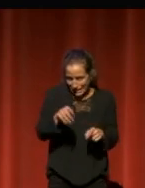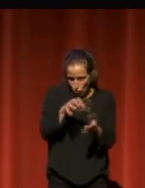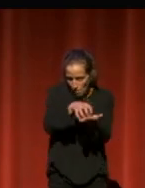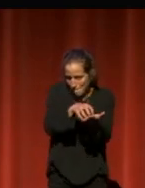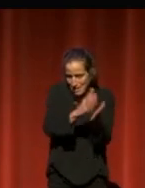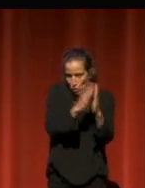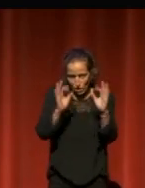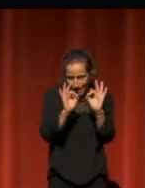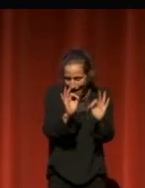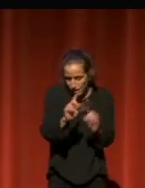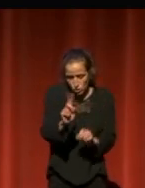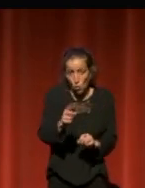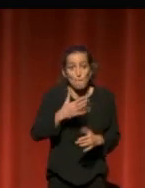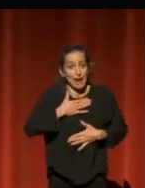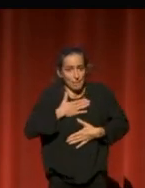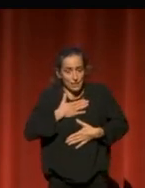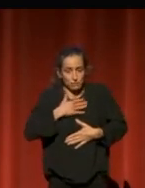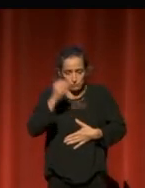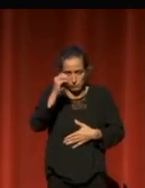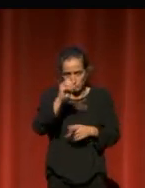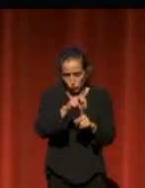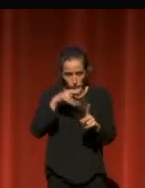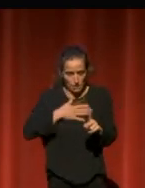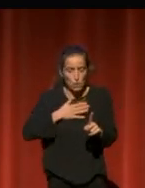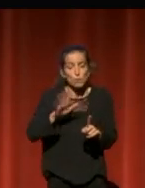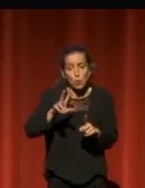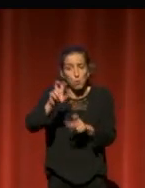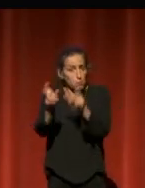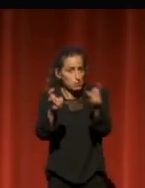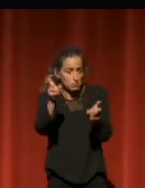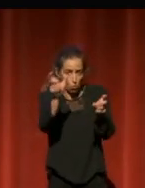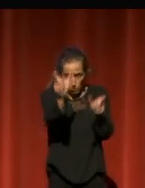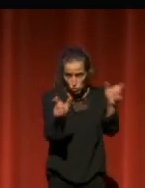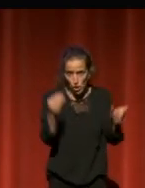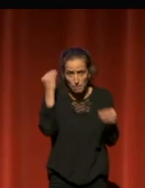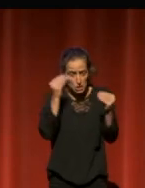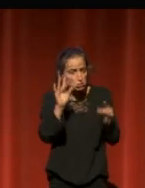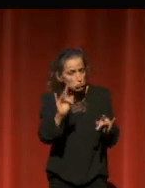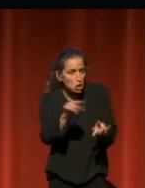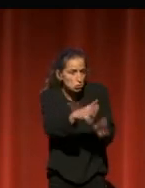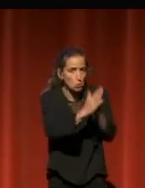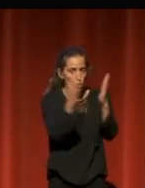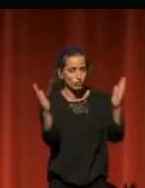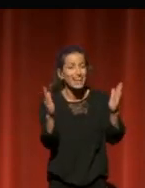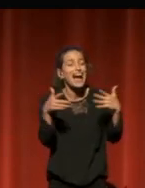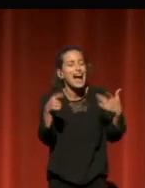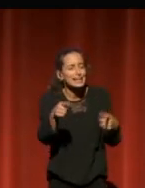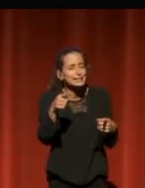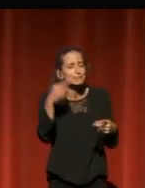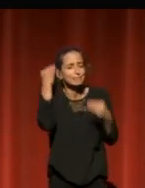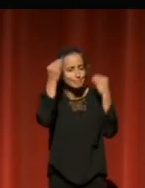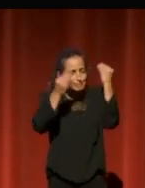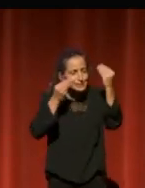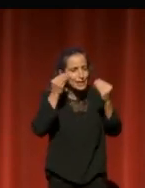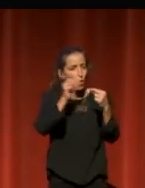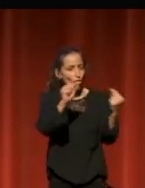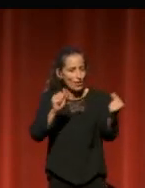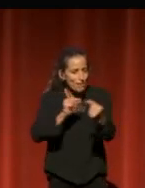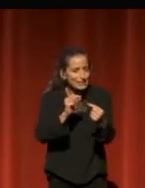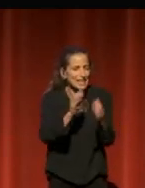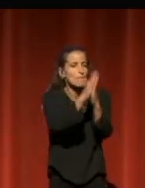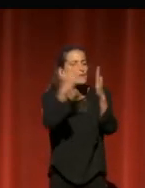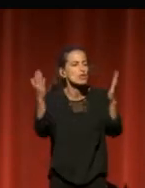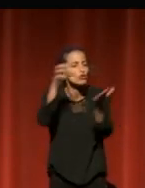Y para mucha gente eso sí es una biblioteca. Y ahí entras en el modelo y en el concepto de qué es una biblioteca hoy. Porque tenemos